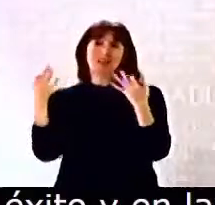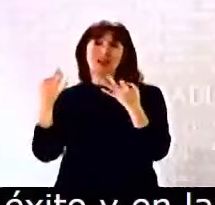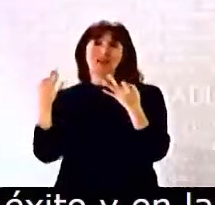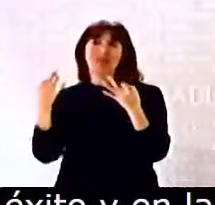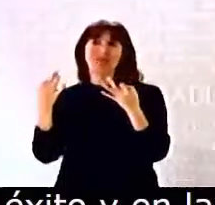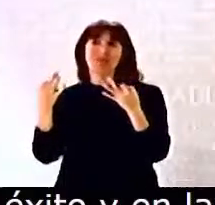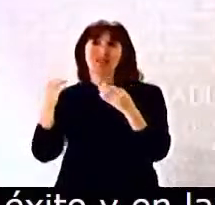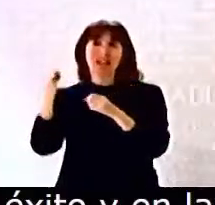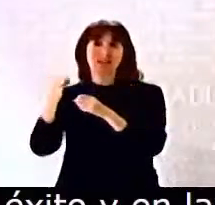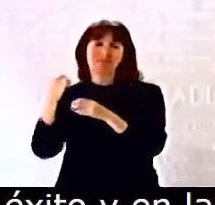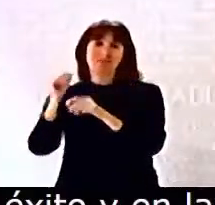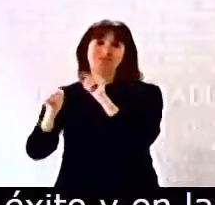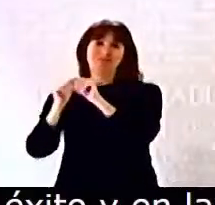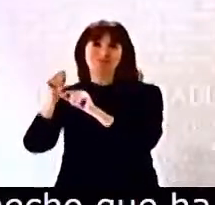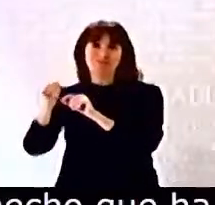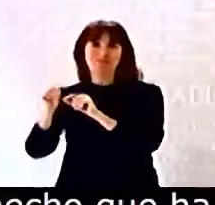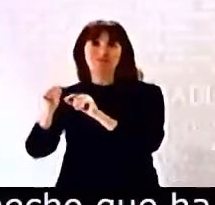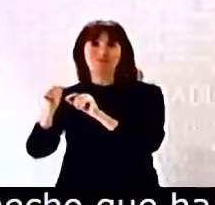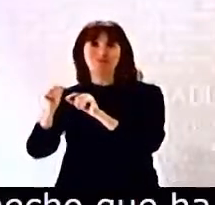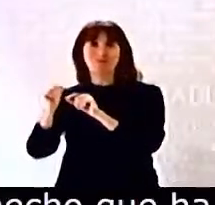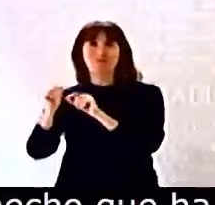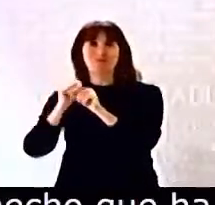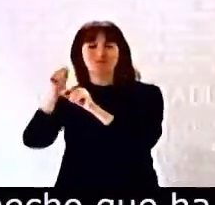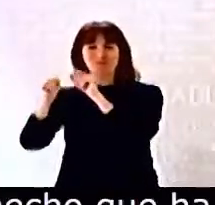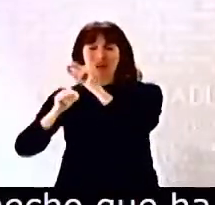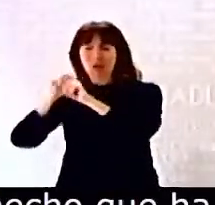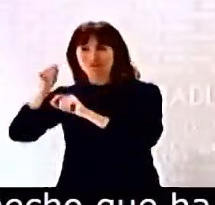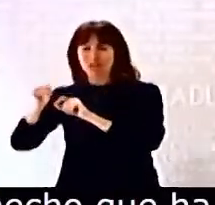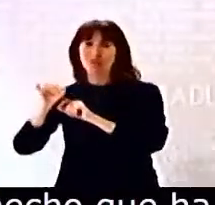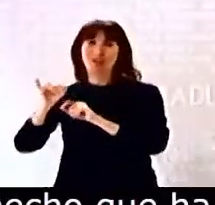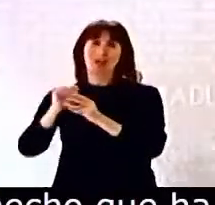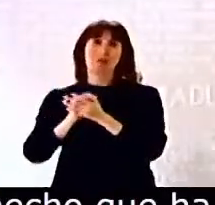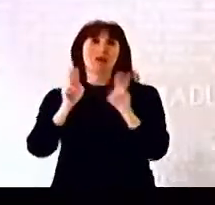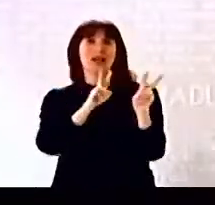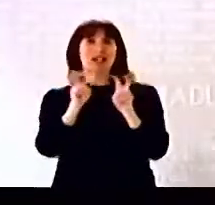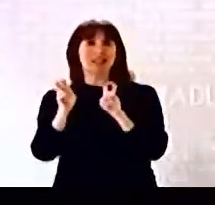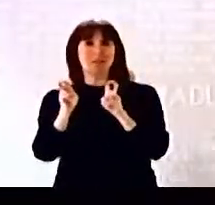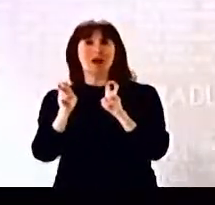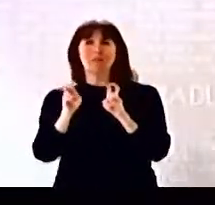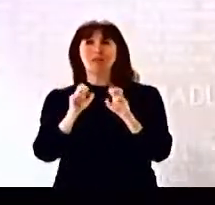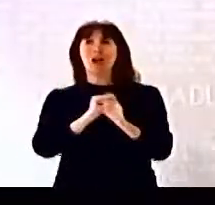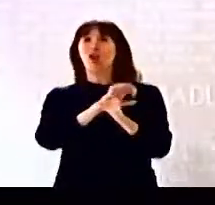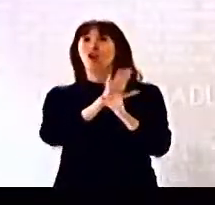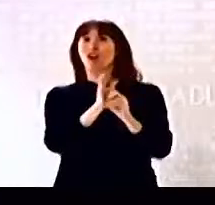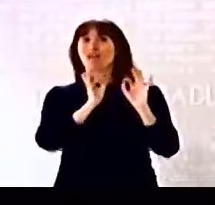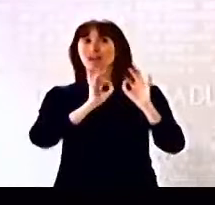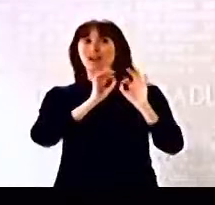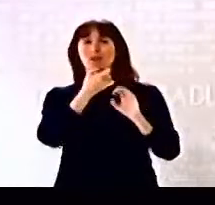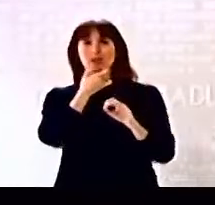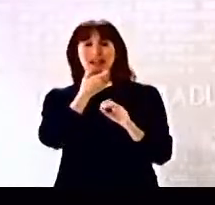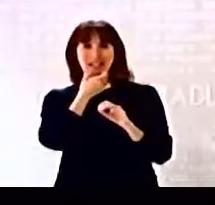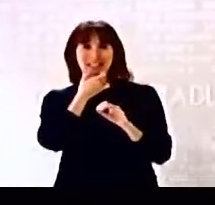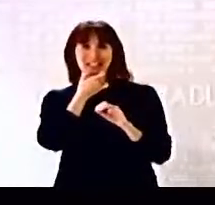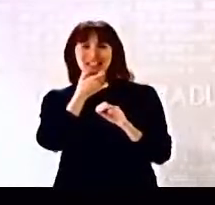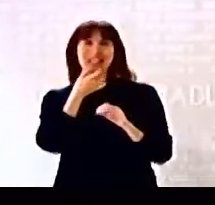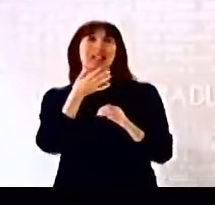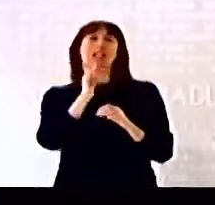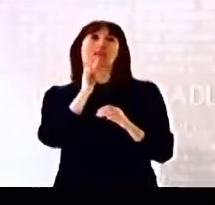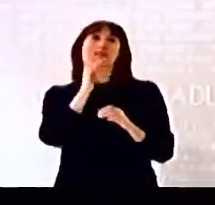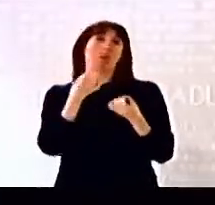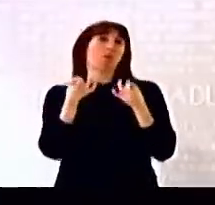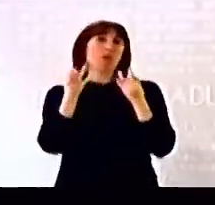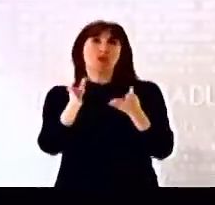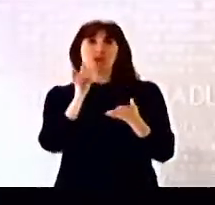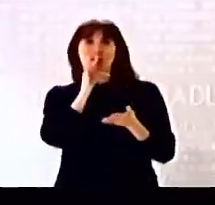ha entrado desgraciadamente el virus. Con respecto a la variante británica que me pregunta, es todavía prematuro.